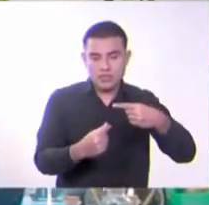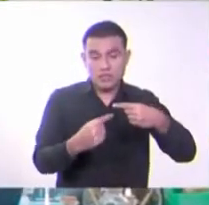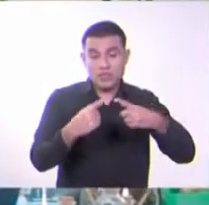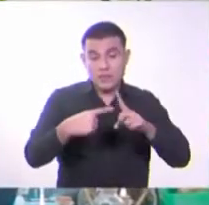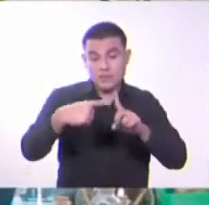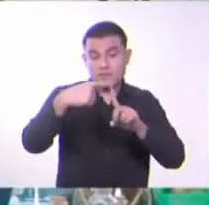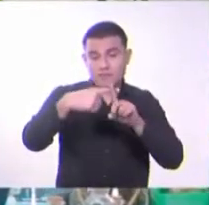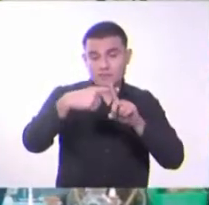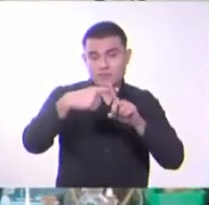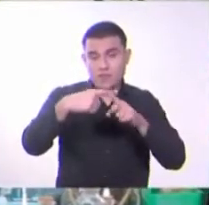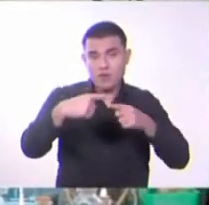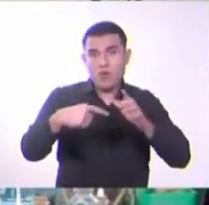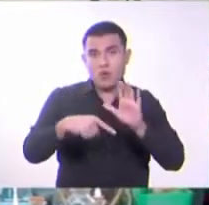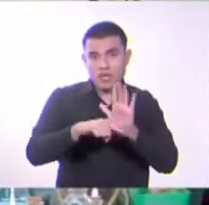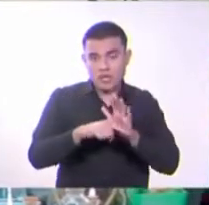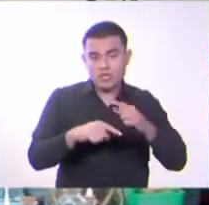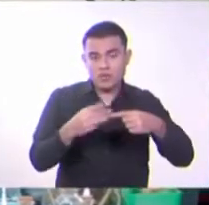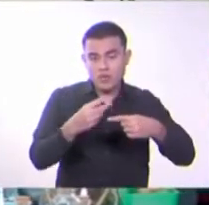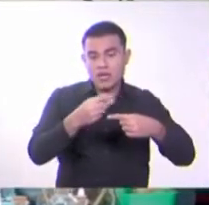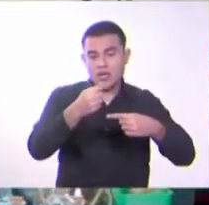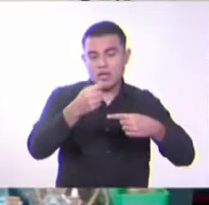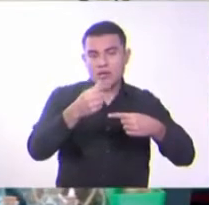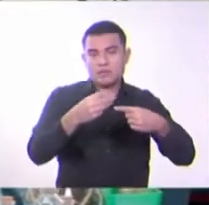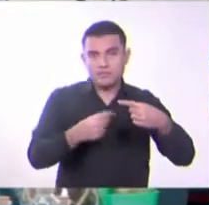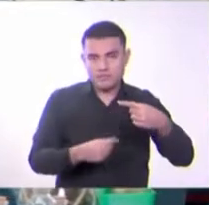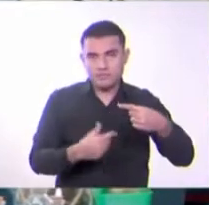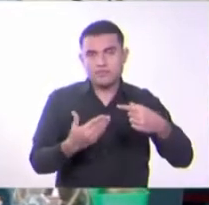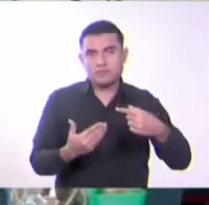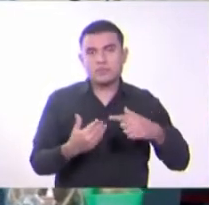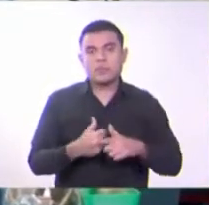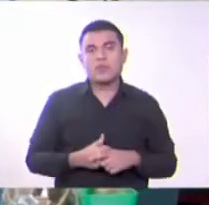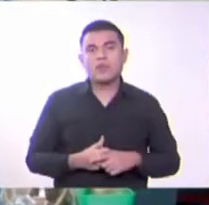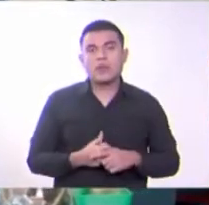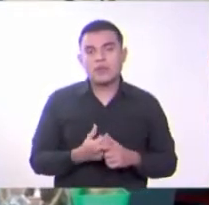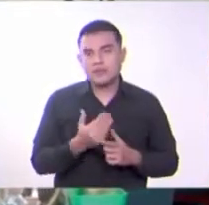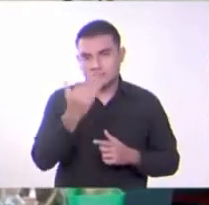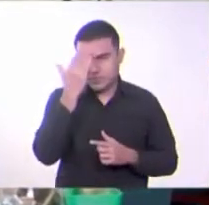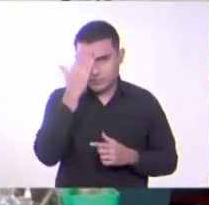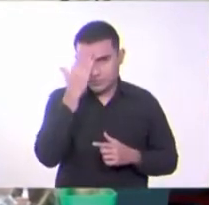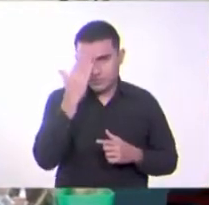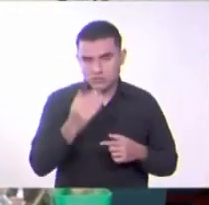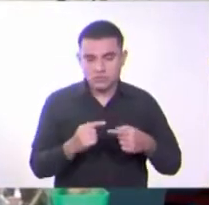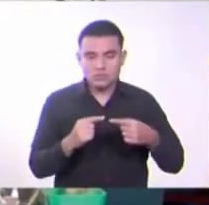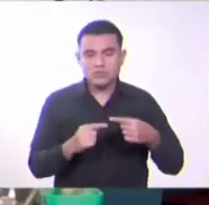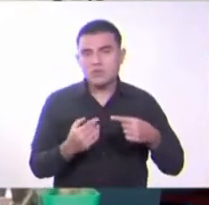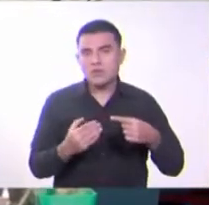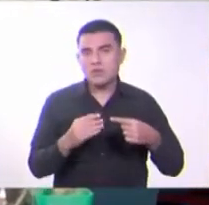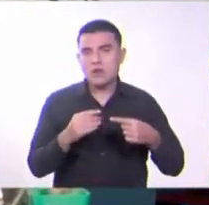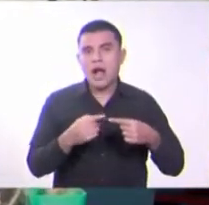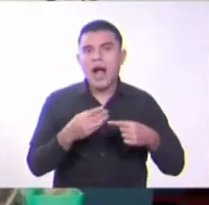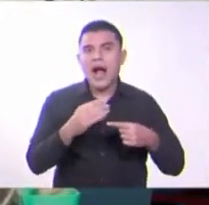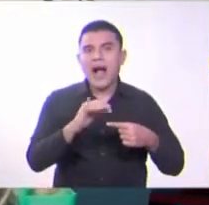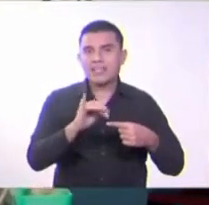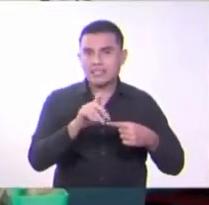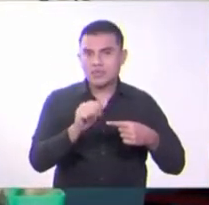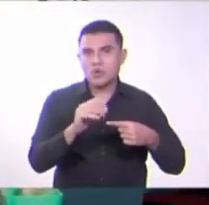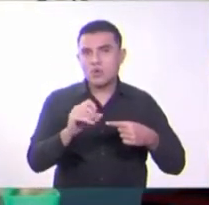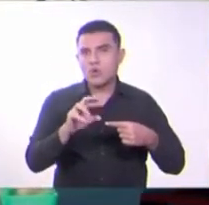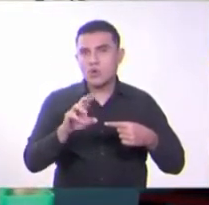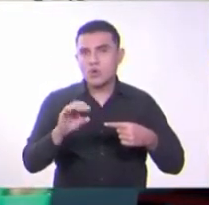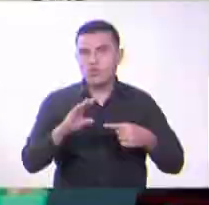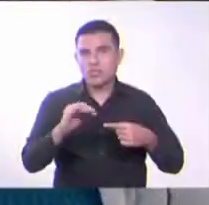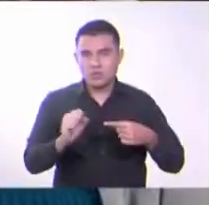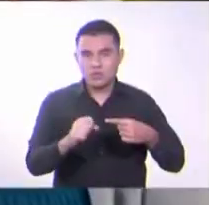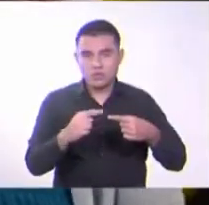algunas características de los ácidos se encuentran: son corrosivos, reaccionan con las